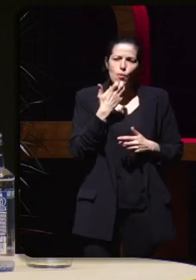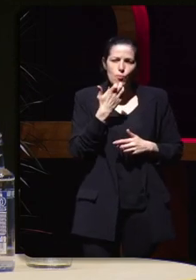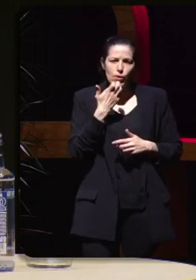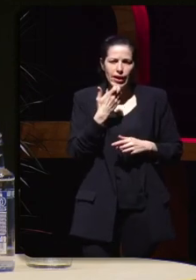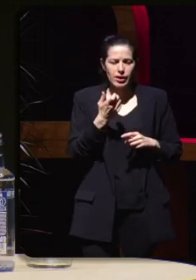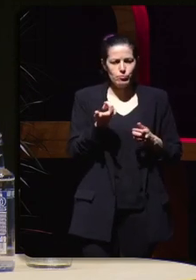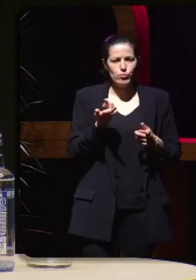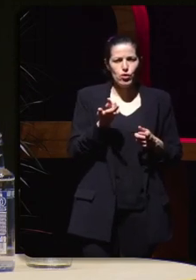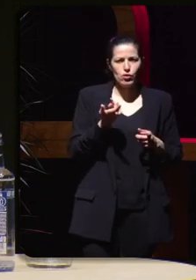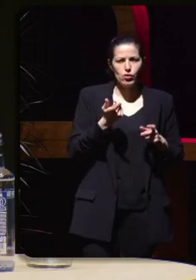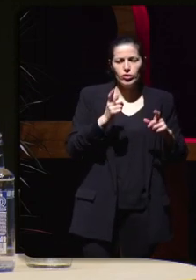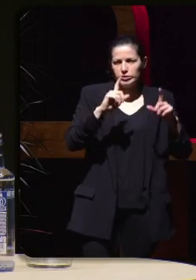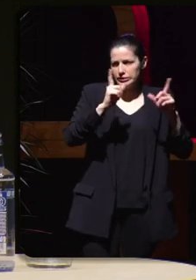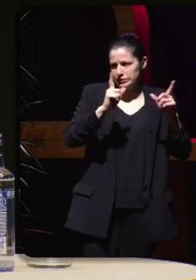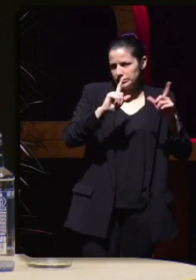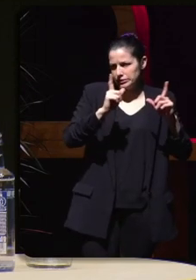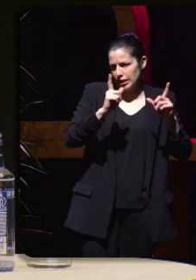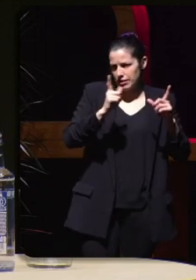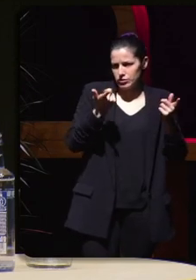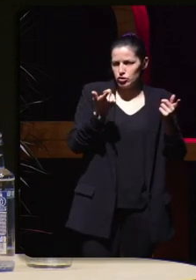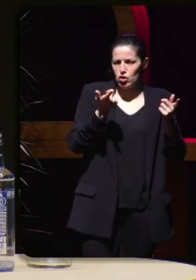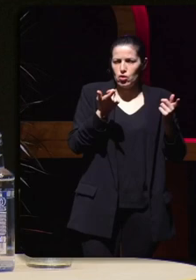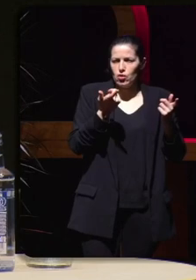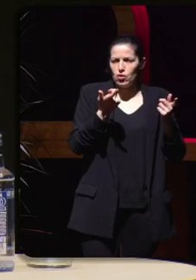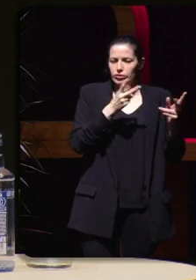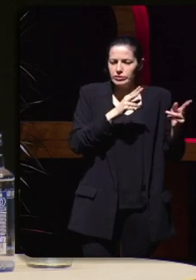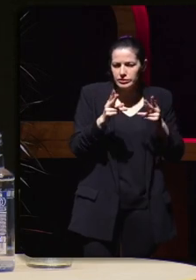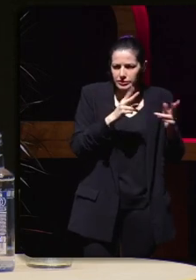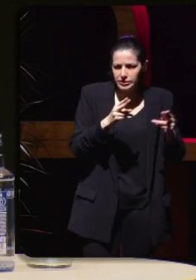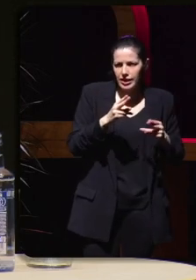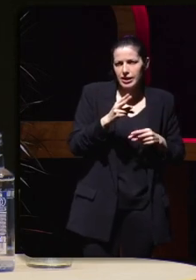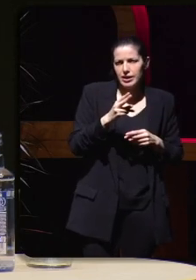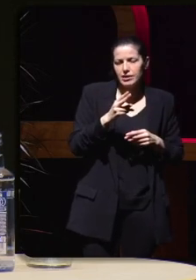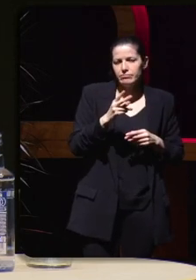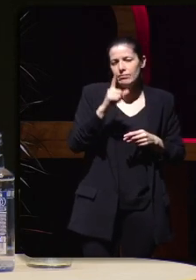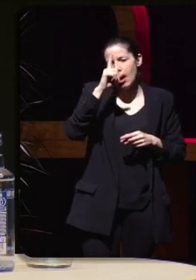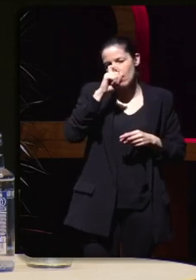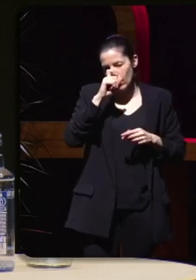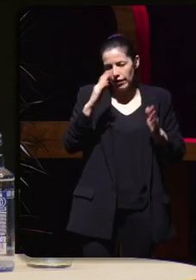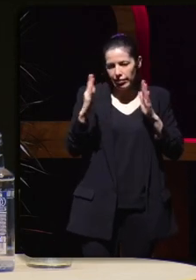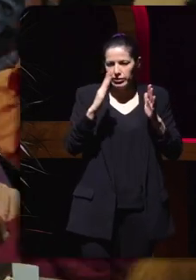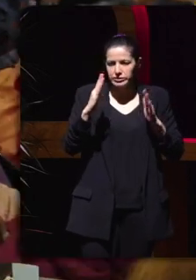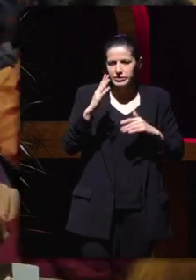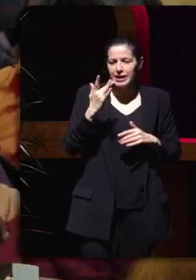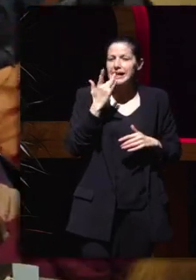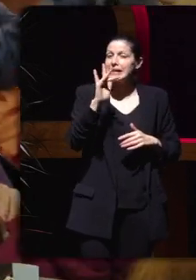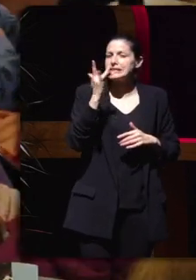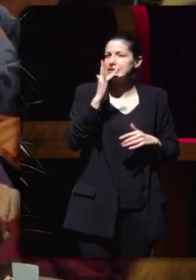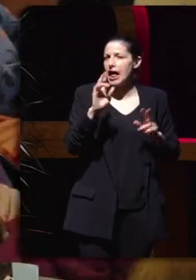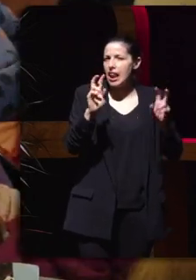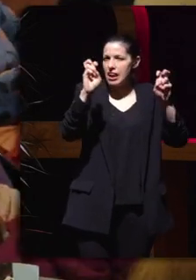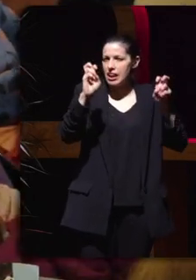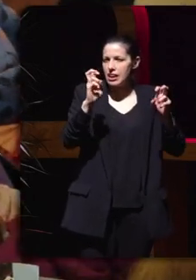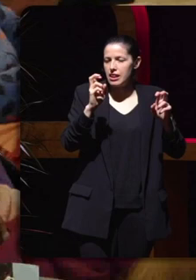pararon guerras como la de sarajevo se hacían parones para ir a ver cristal creo que era cristal